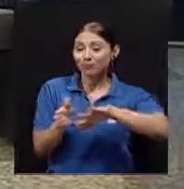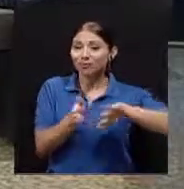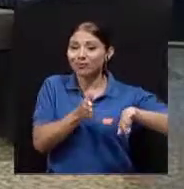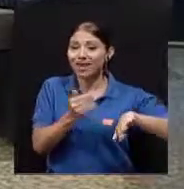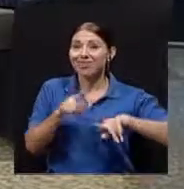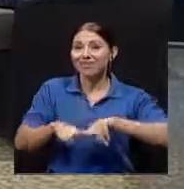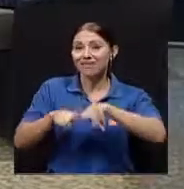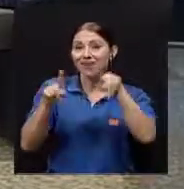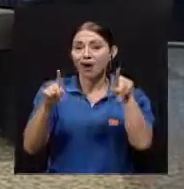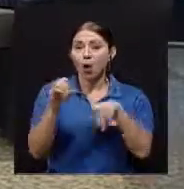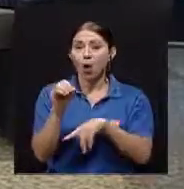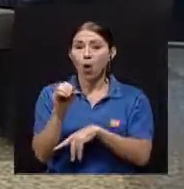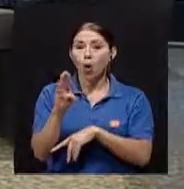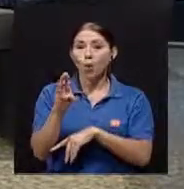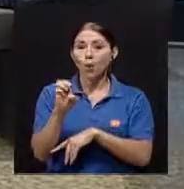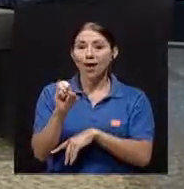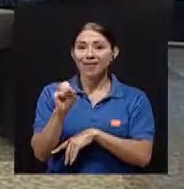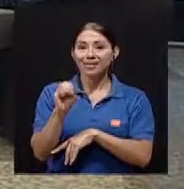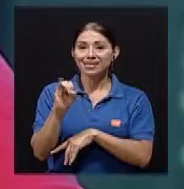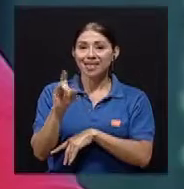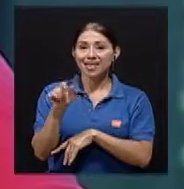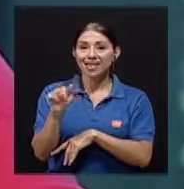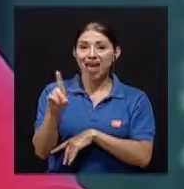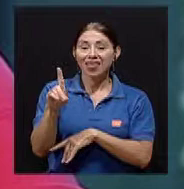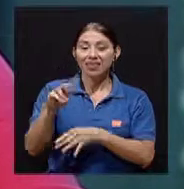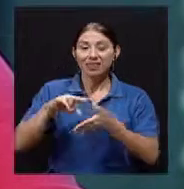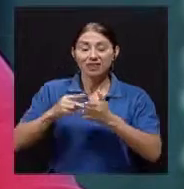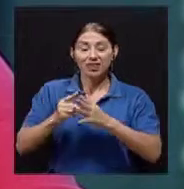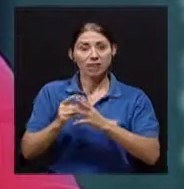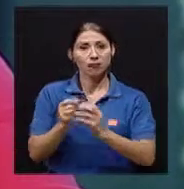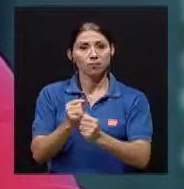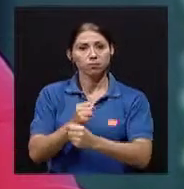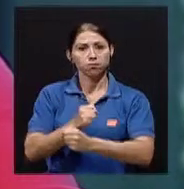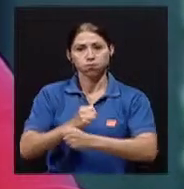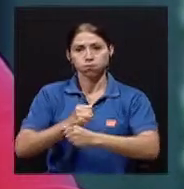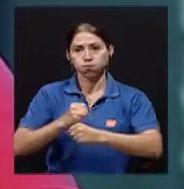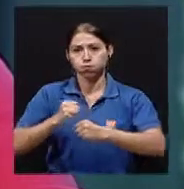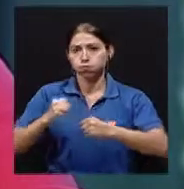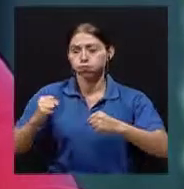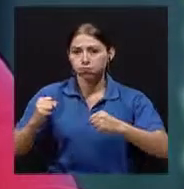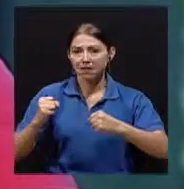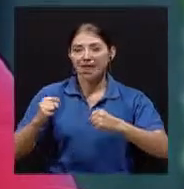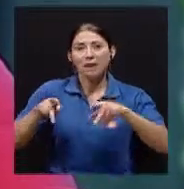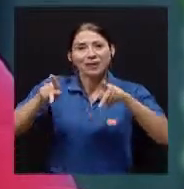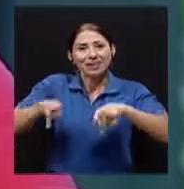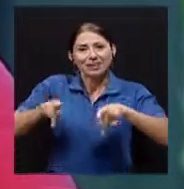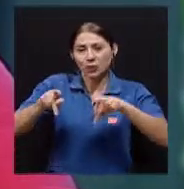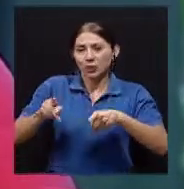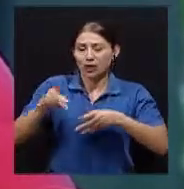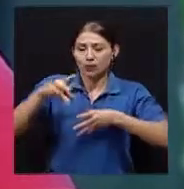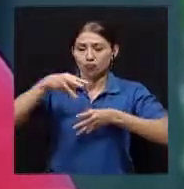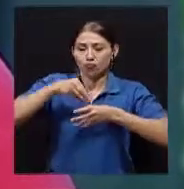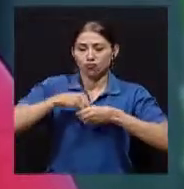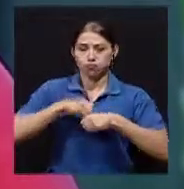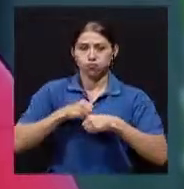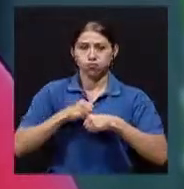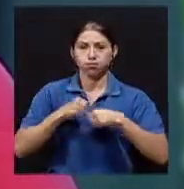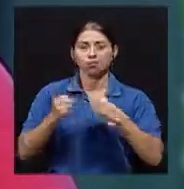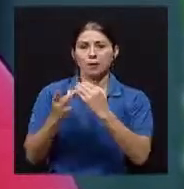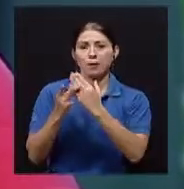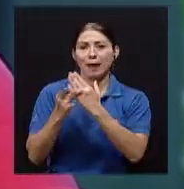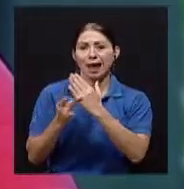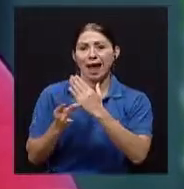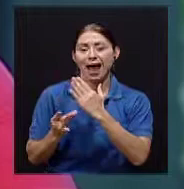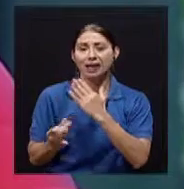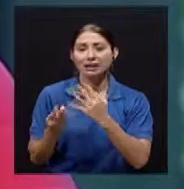de una cantidad importante de peso acumulado generalmente en grasa, ¿verdad? Que es exceso de peso